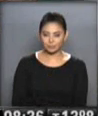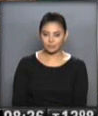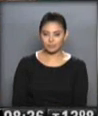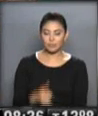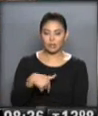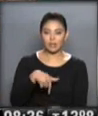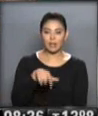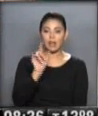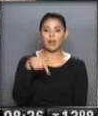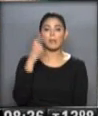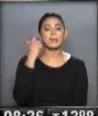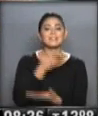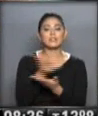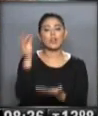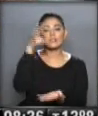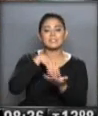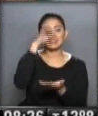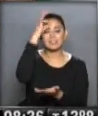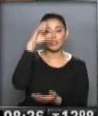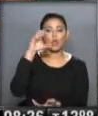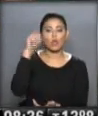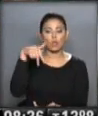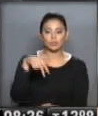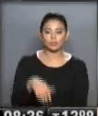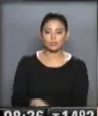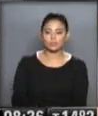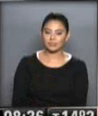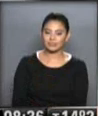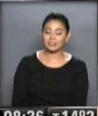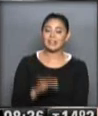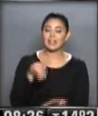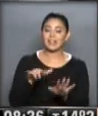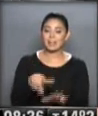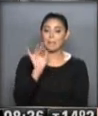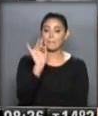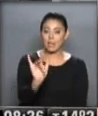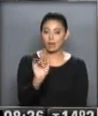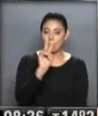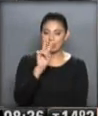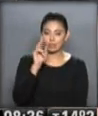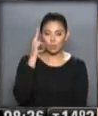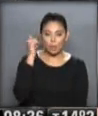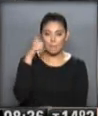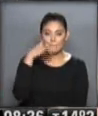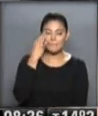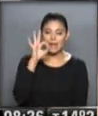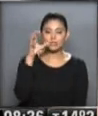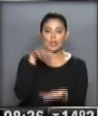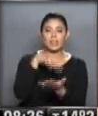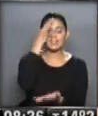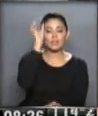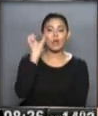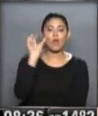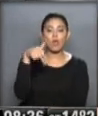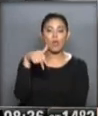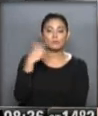Las Elegidas, presentación en el Teatro Colón. Todos los detalles con Alejo. Así es, este miércoles 29 de mayo en el Teatro Colón se presentarán